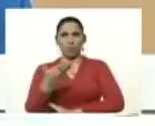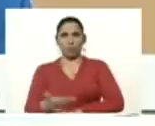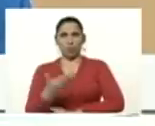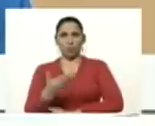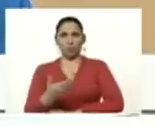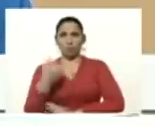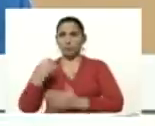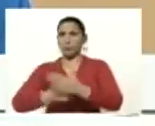su vida, se le dieron